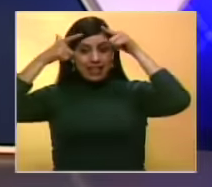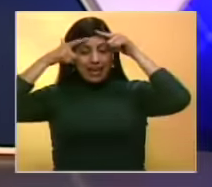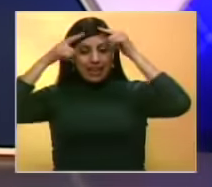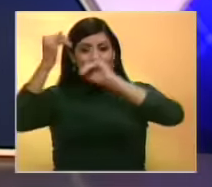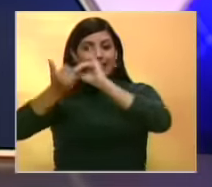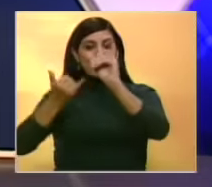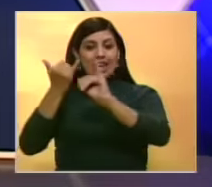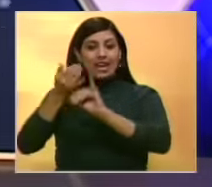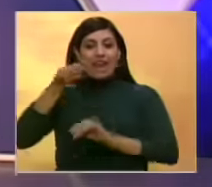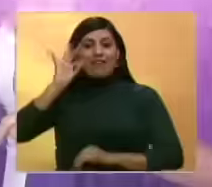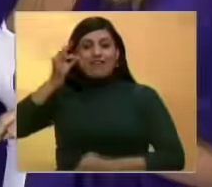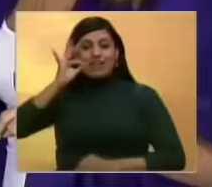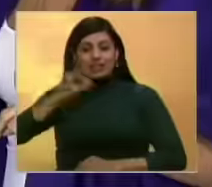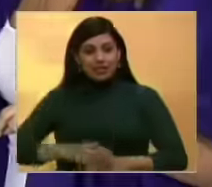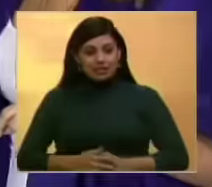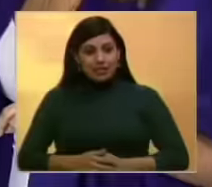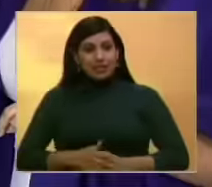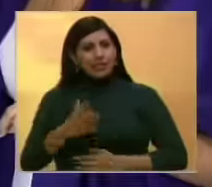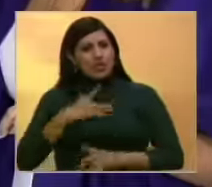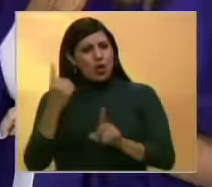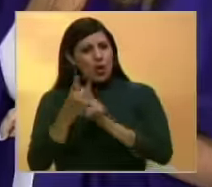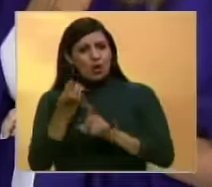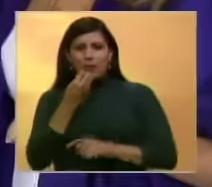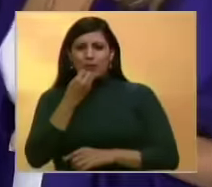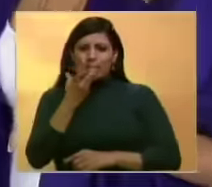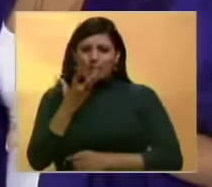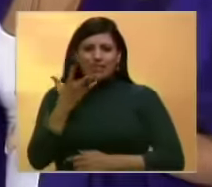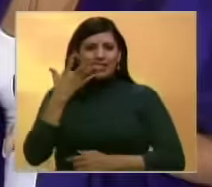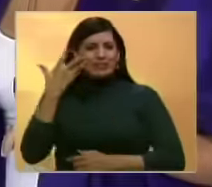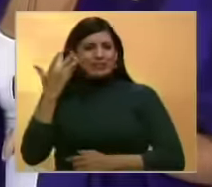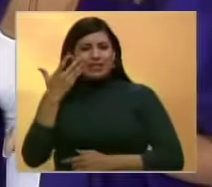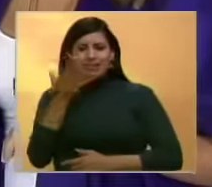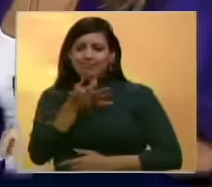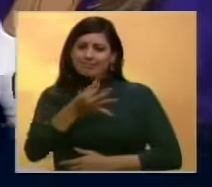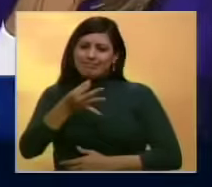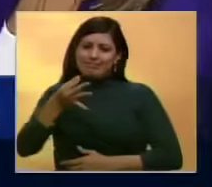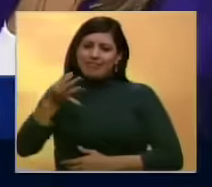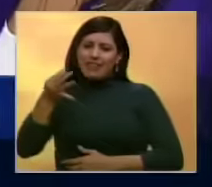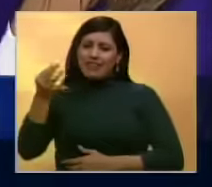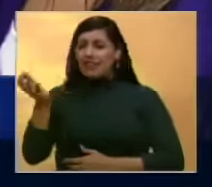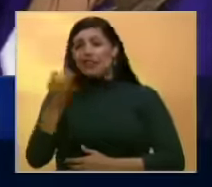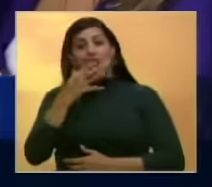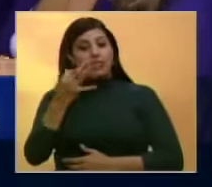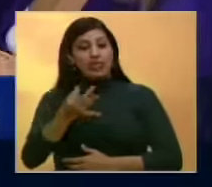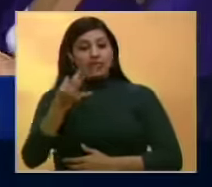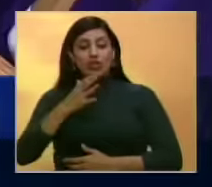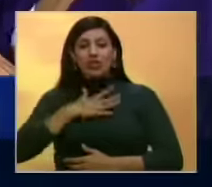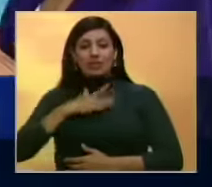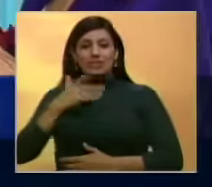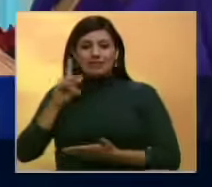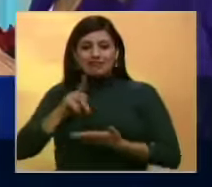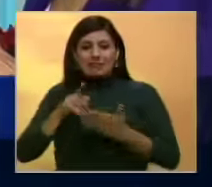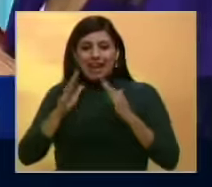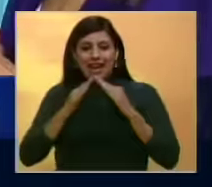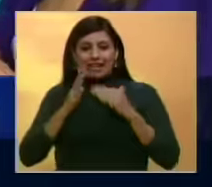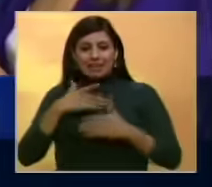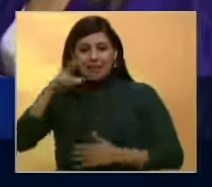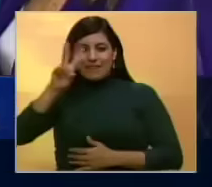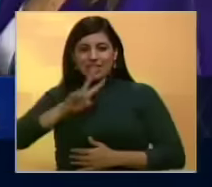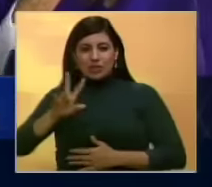Internacional del café fue un concurso muy bonito la experiencia fue espectacular de verdad me sentí como en casa me sentí como en